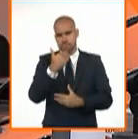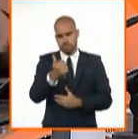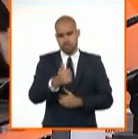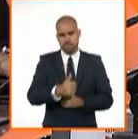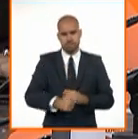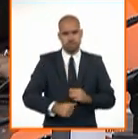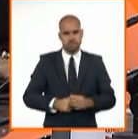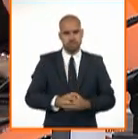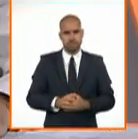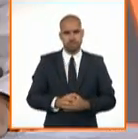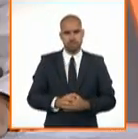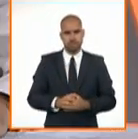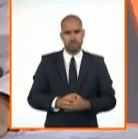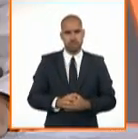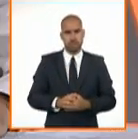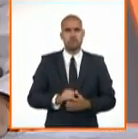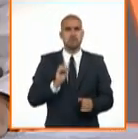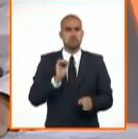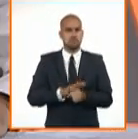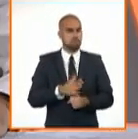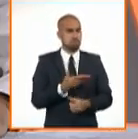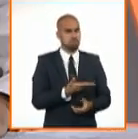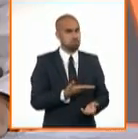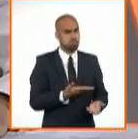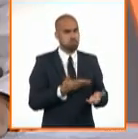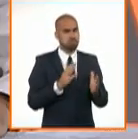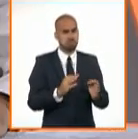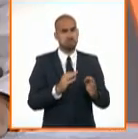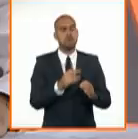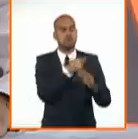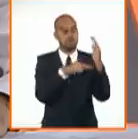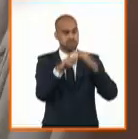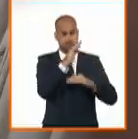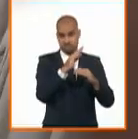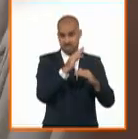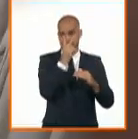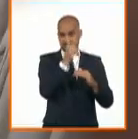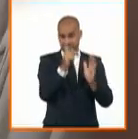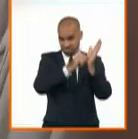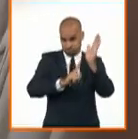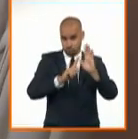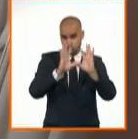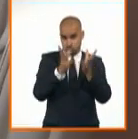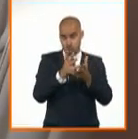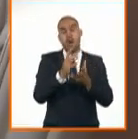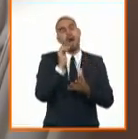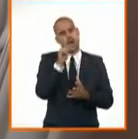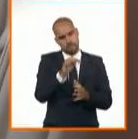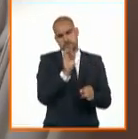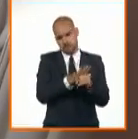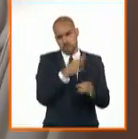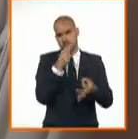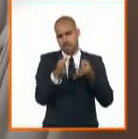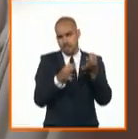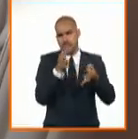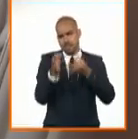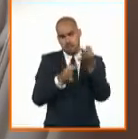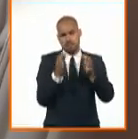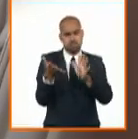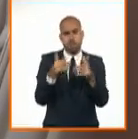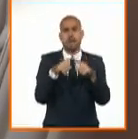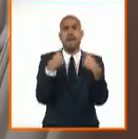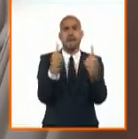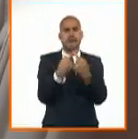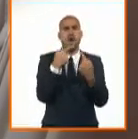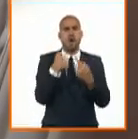ministro entonces a partir de esta propia intervención poder tener una panorámica general de la situación que tenemos del momento